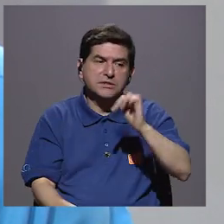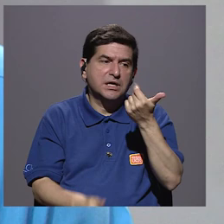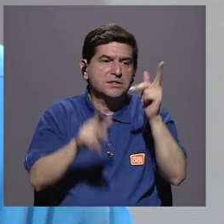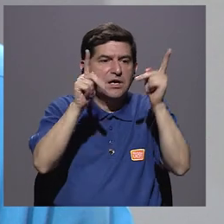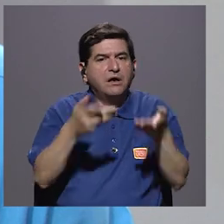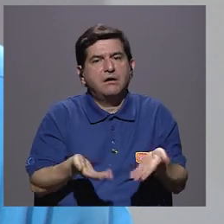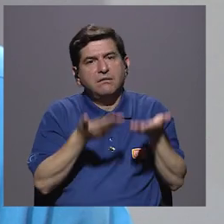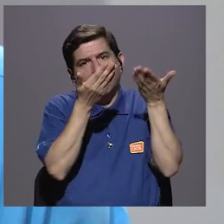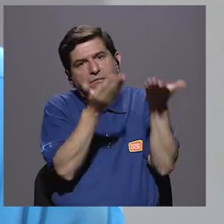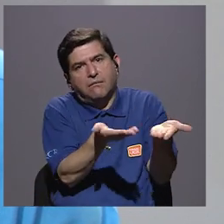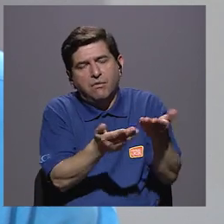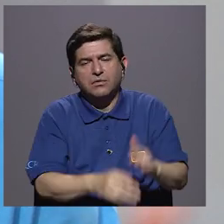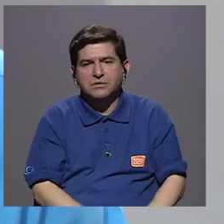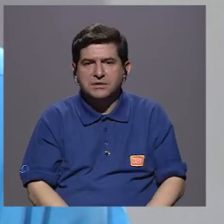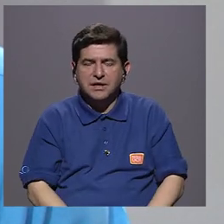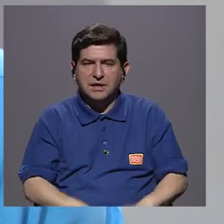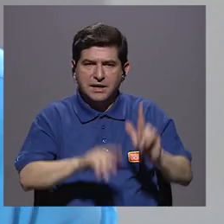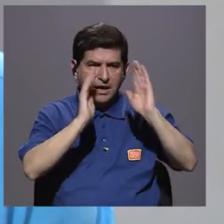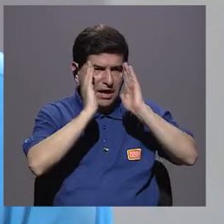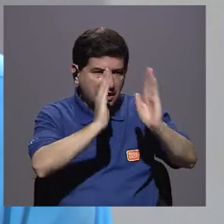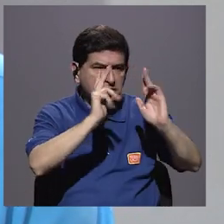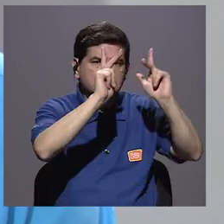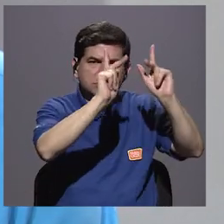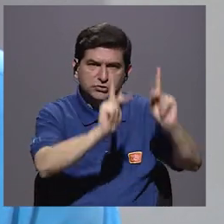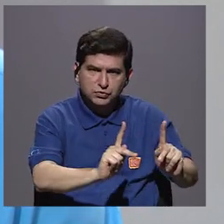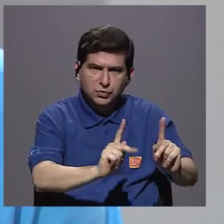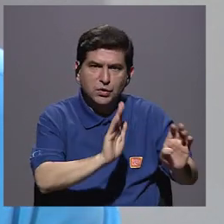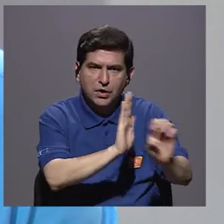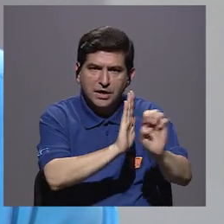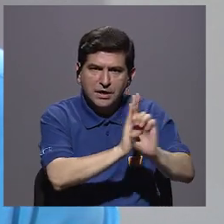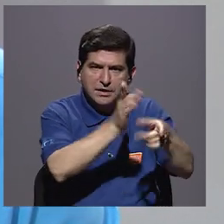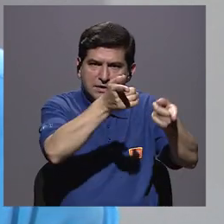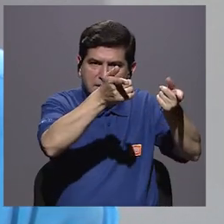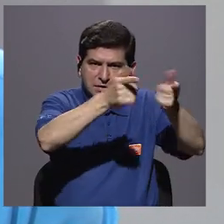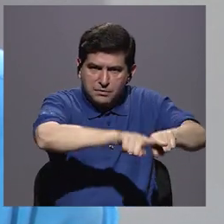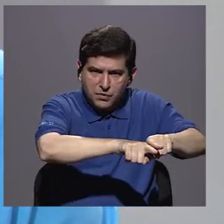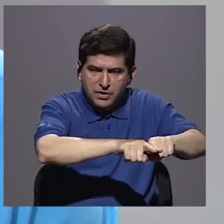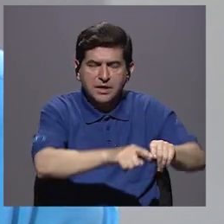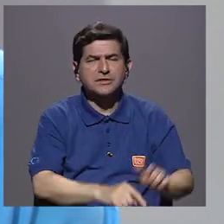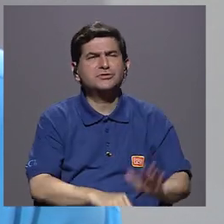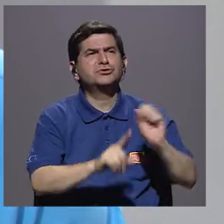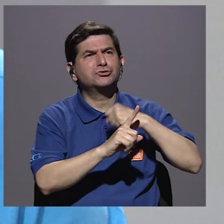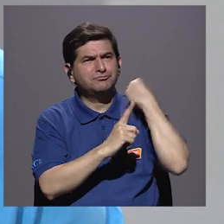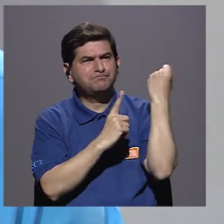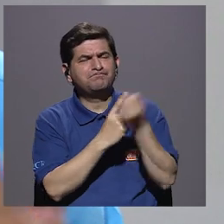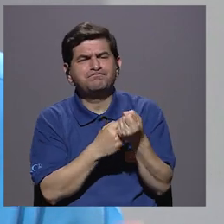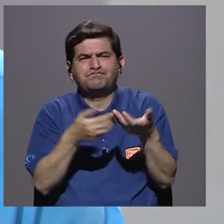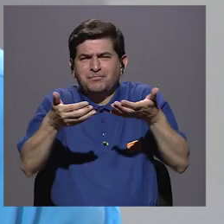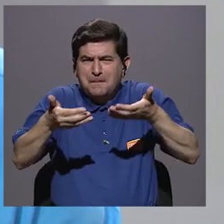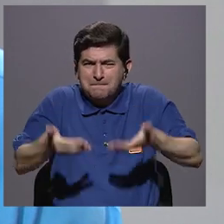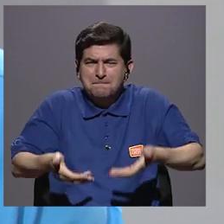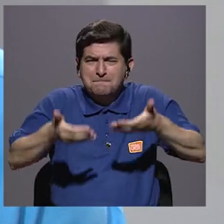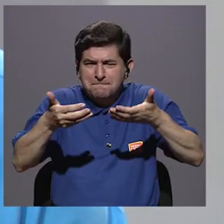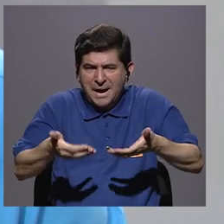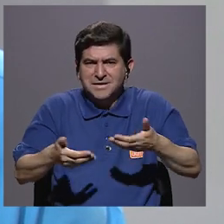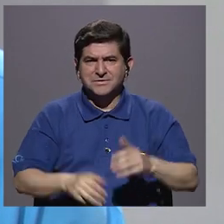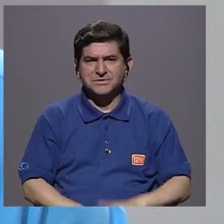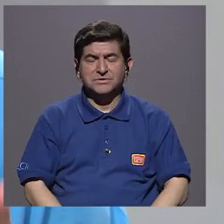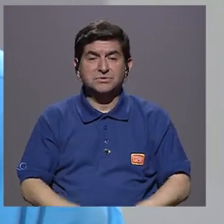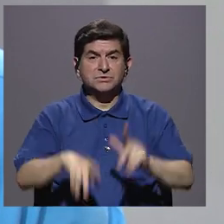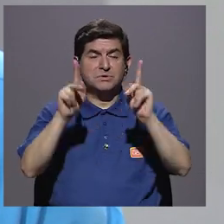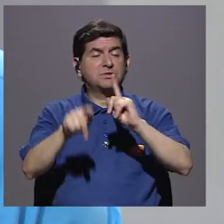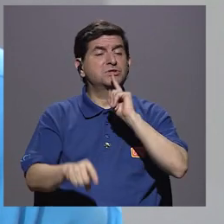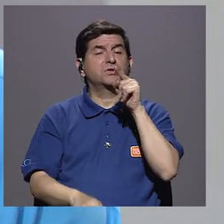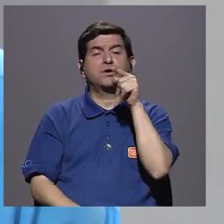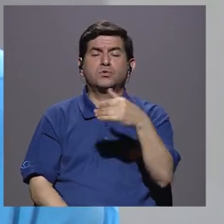a otra persona para tratar a una persona. Uh-huh. Por ejemplo, en el caso se da mucho con el peso. Entonces hay personas que